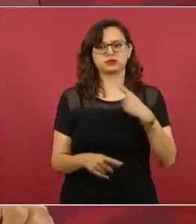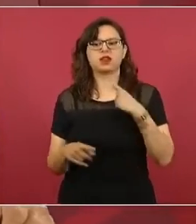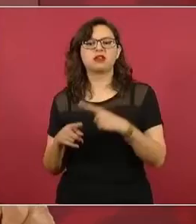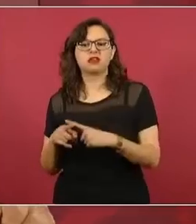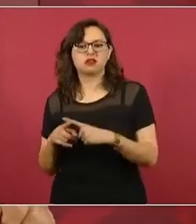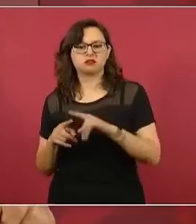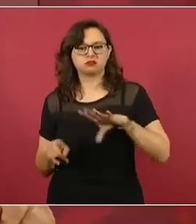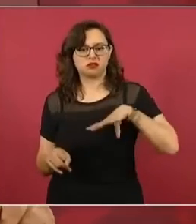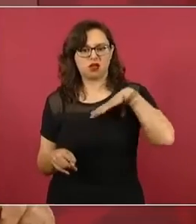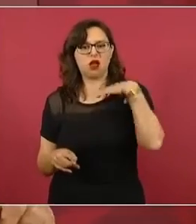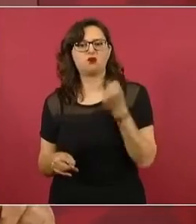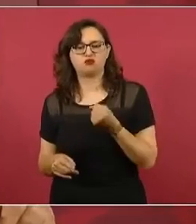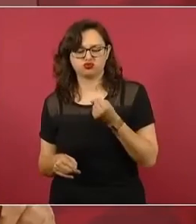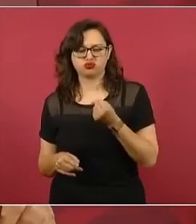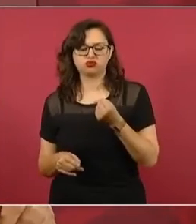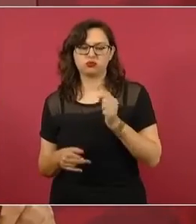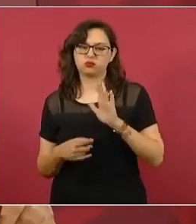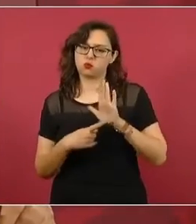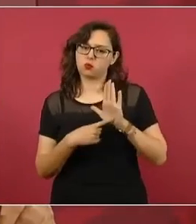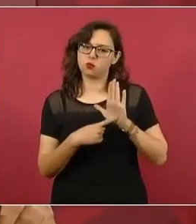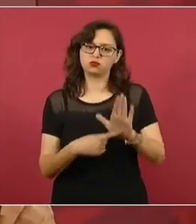la canasta básica.